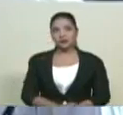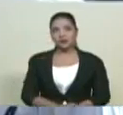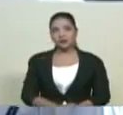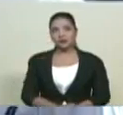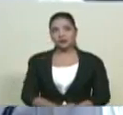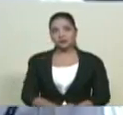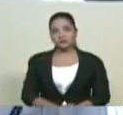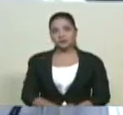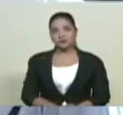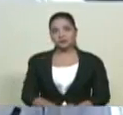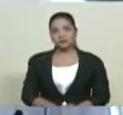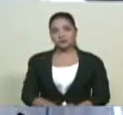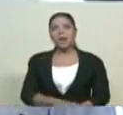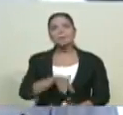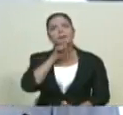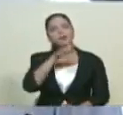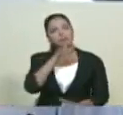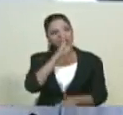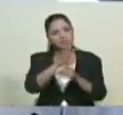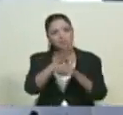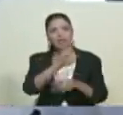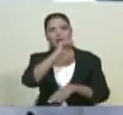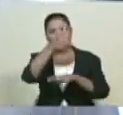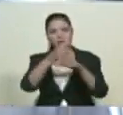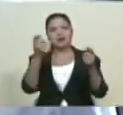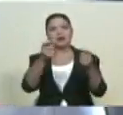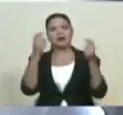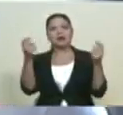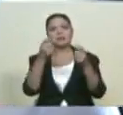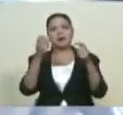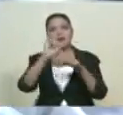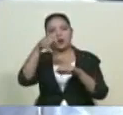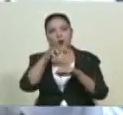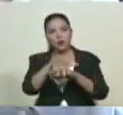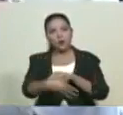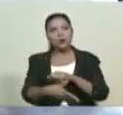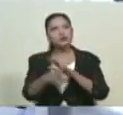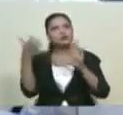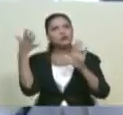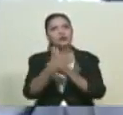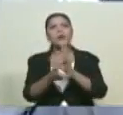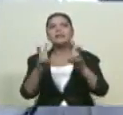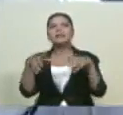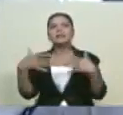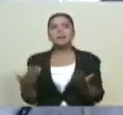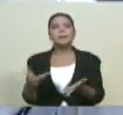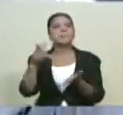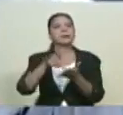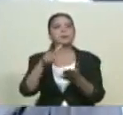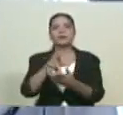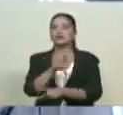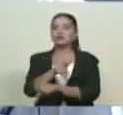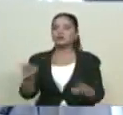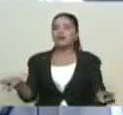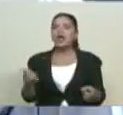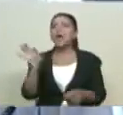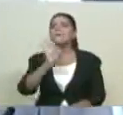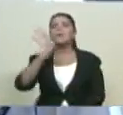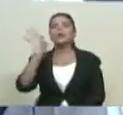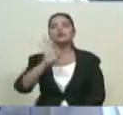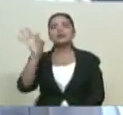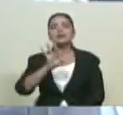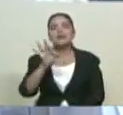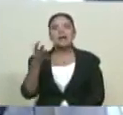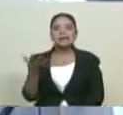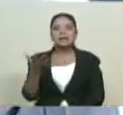bien. Va dirigida al jefe de campaña Jorge Rodríguez, y es sobre el tema de la participación. El porcentaje de la